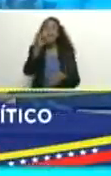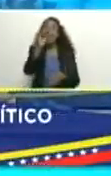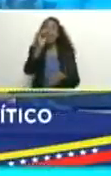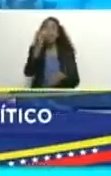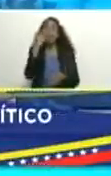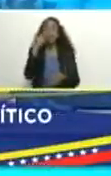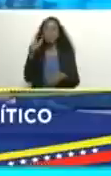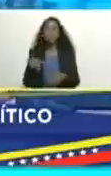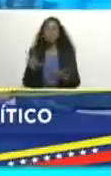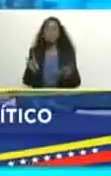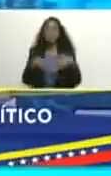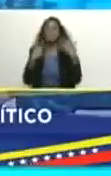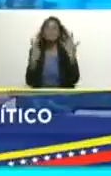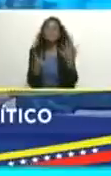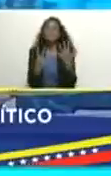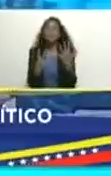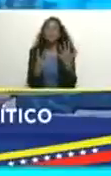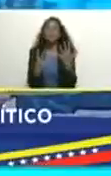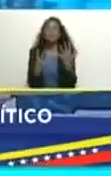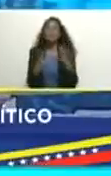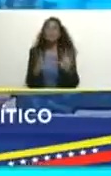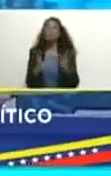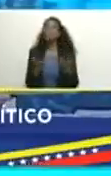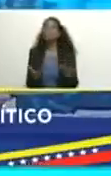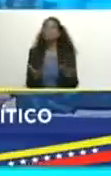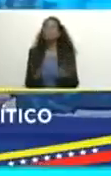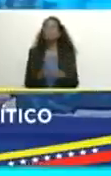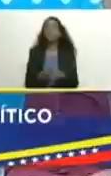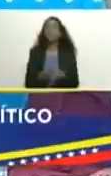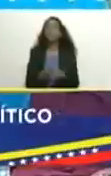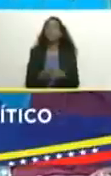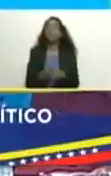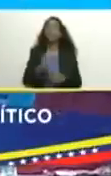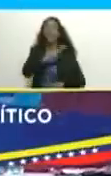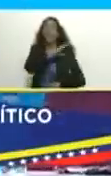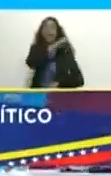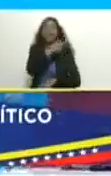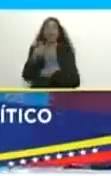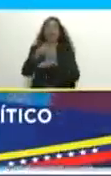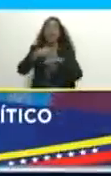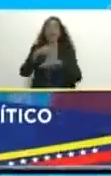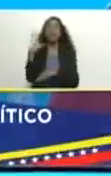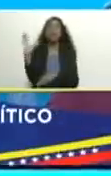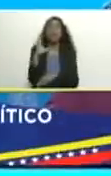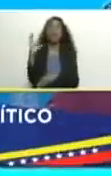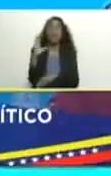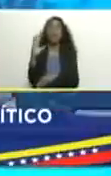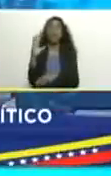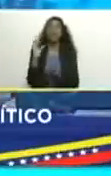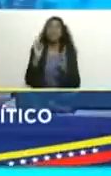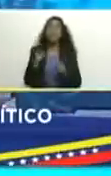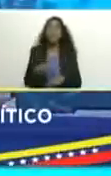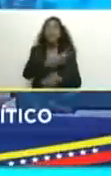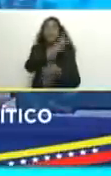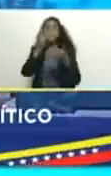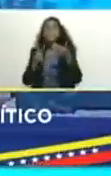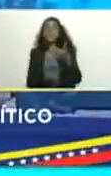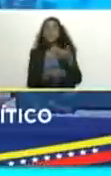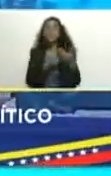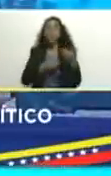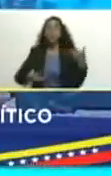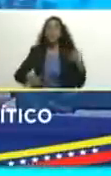Aparicio. Y en séptimo lugar, el jefe de gobierno de Caracas y vicepresidente